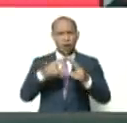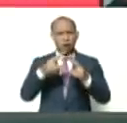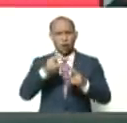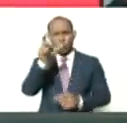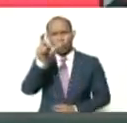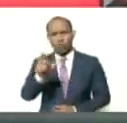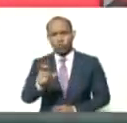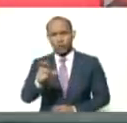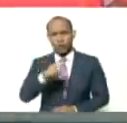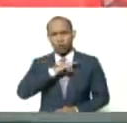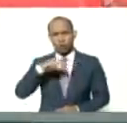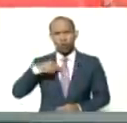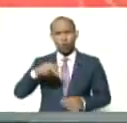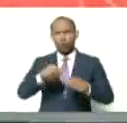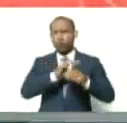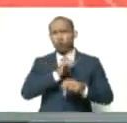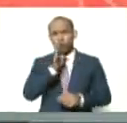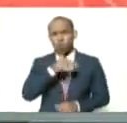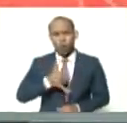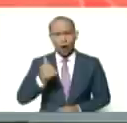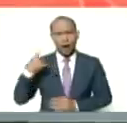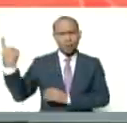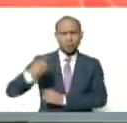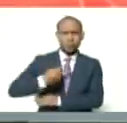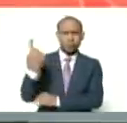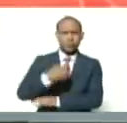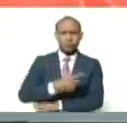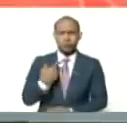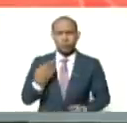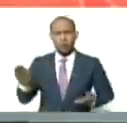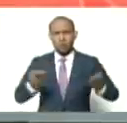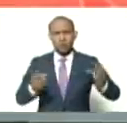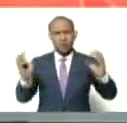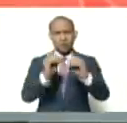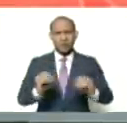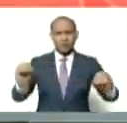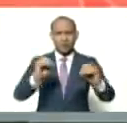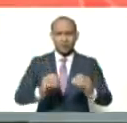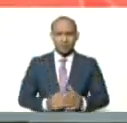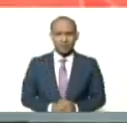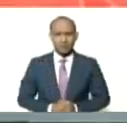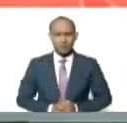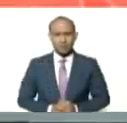no somos esclavos ni sirvientes de nadie.